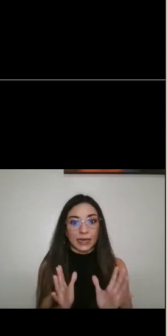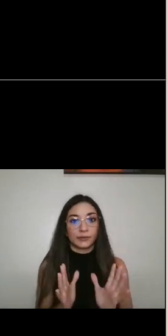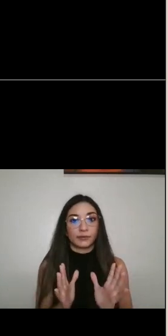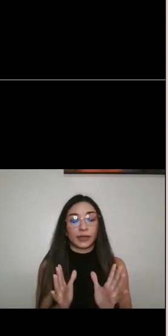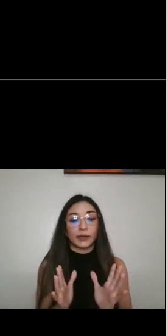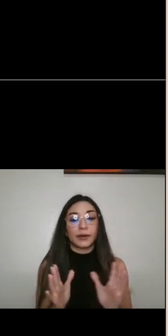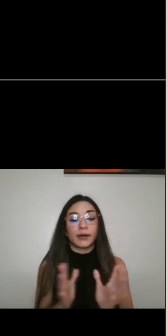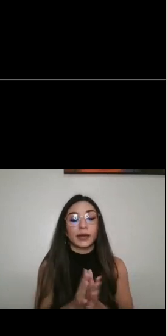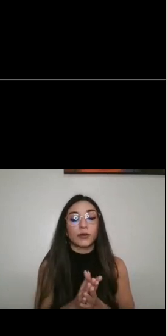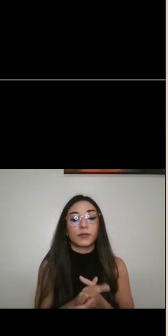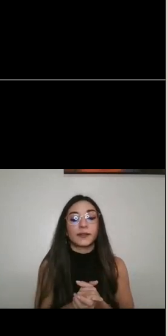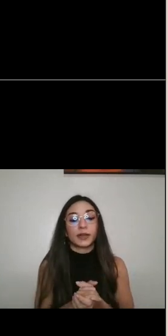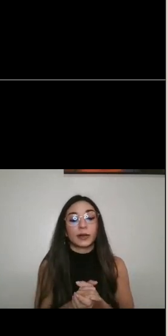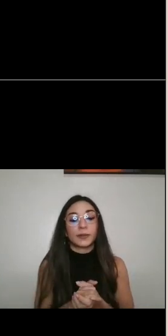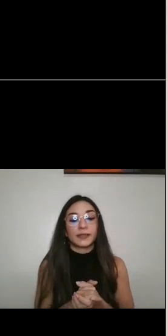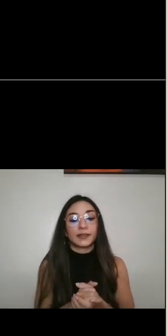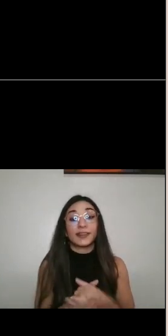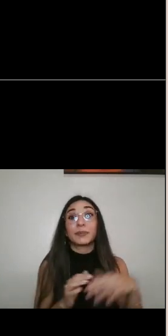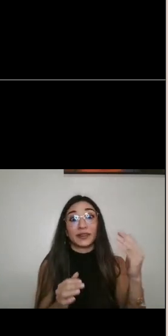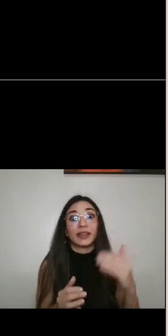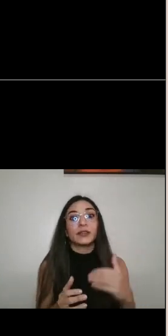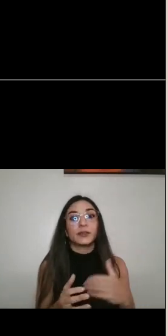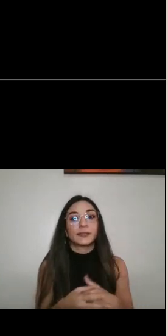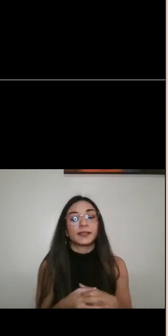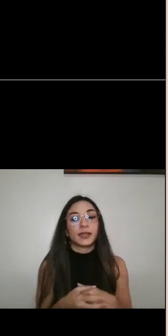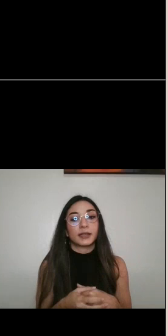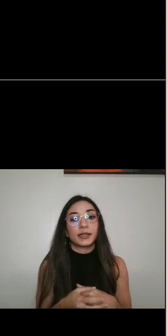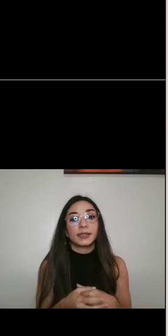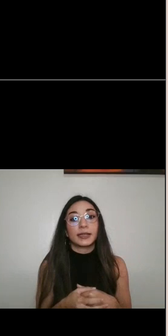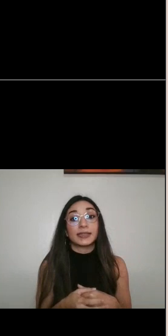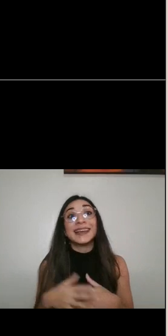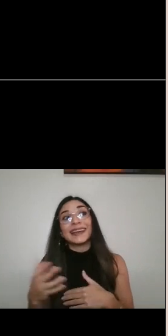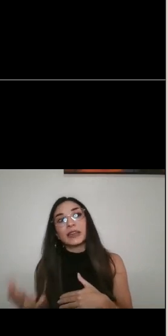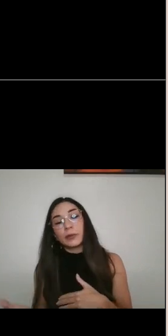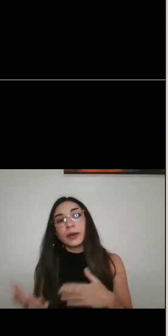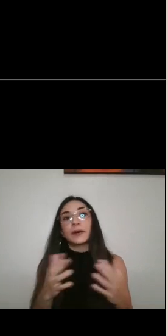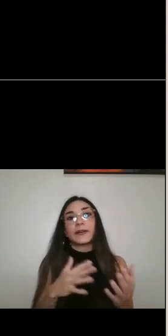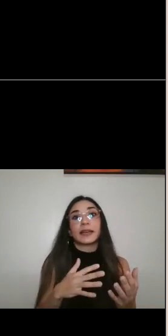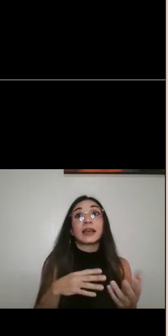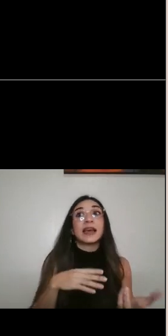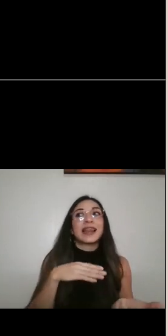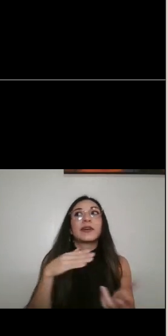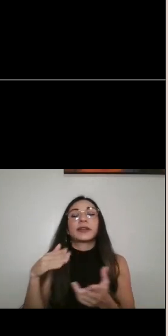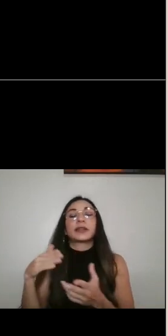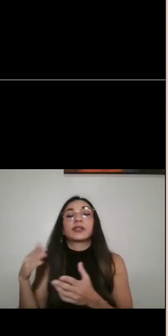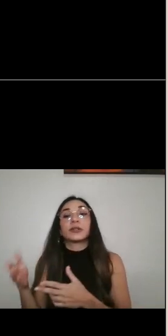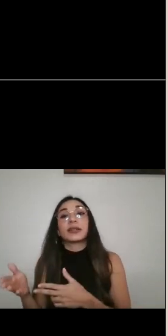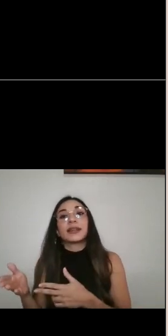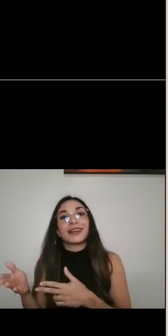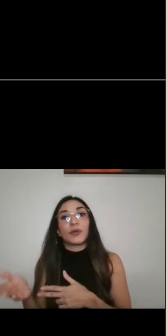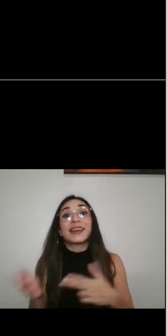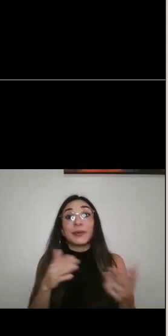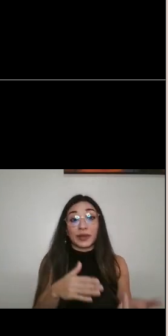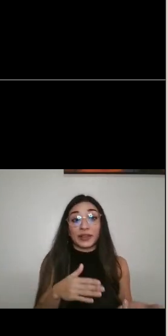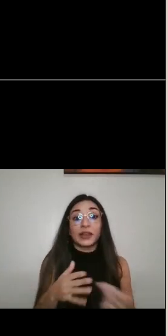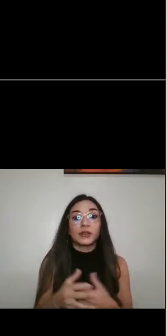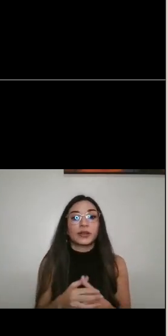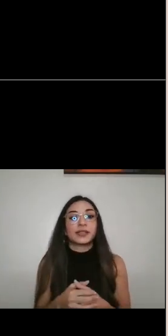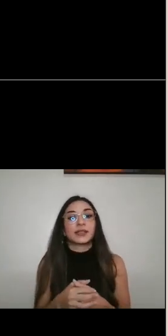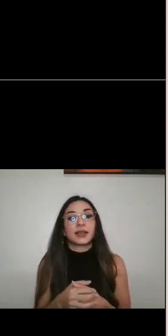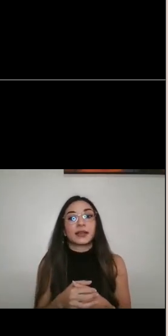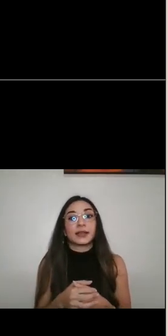variar, ¿verdad? Va a variar cómo vamos a abordar el paciente dependiendo de estas características, y también va a variar la afectación en el lenguaje